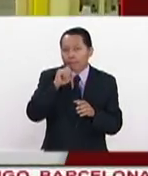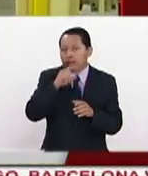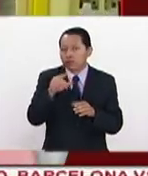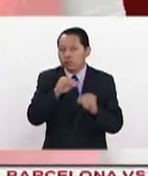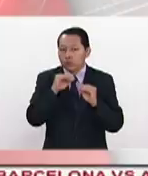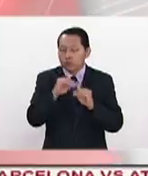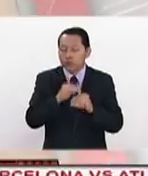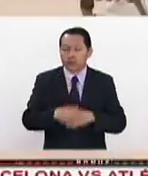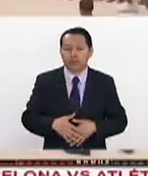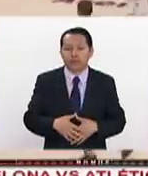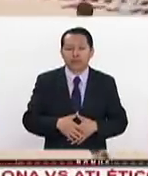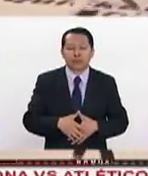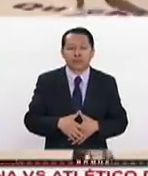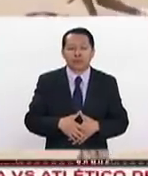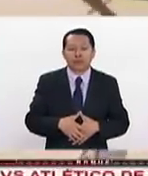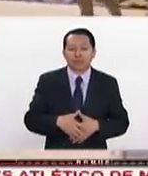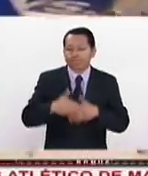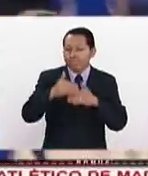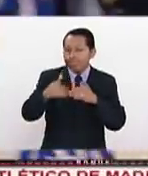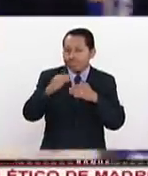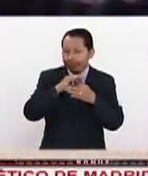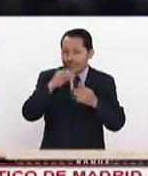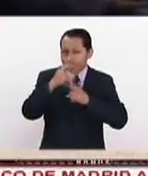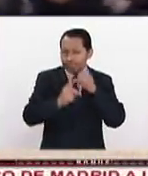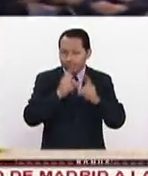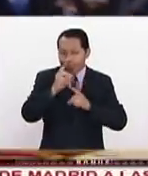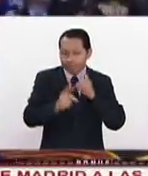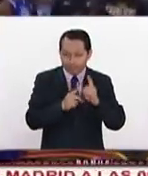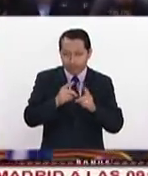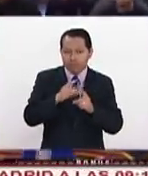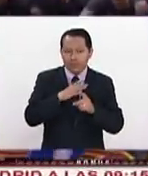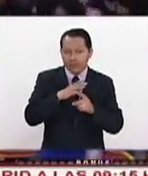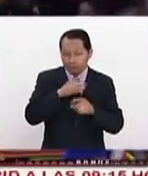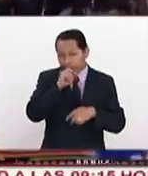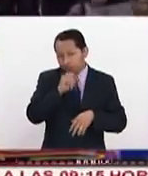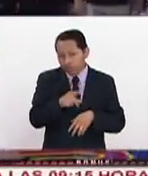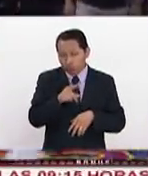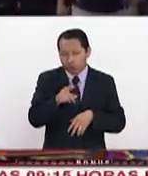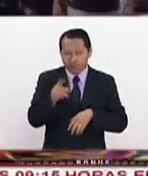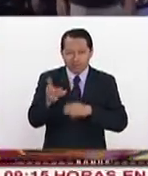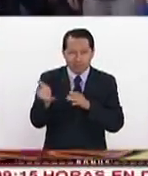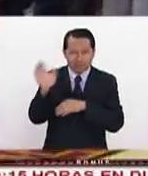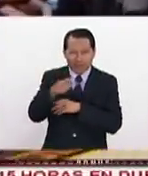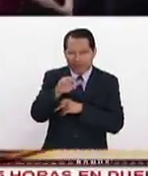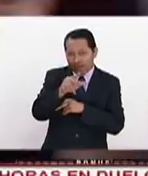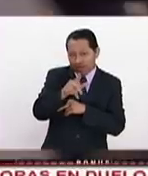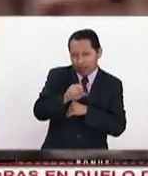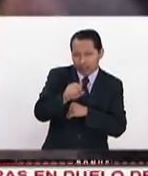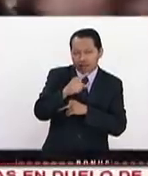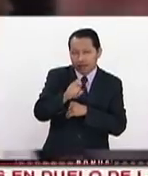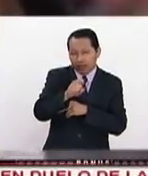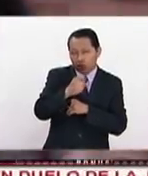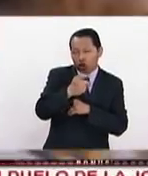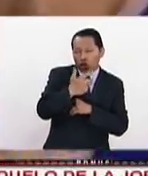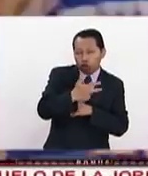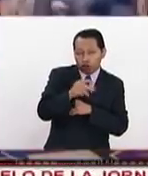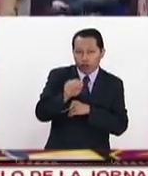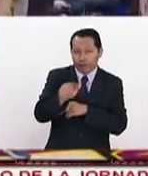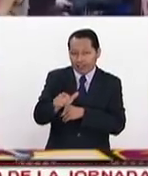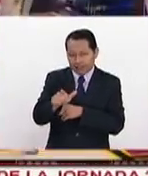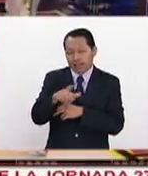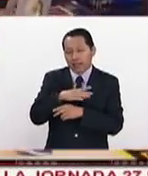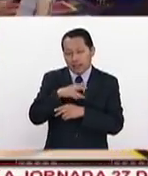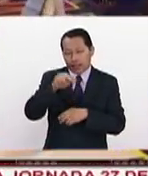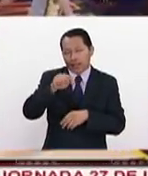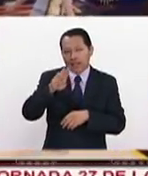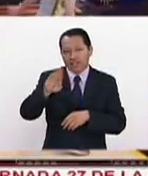negociación. Y más adelante en los deportes, los 76ers derrotaron a los Cavaliers 108-97 en juego